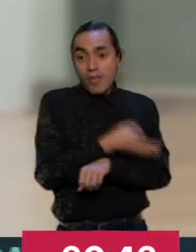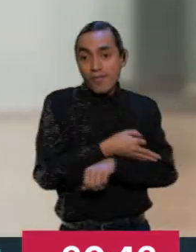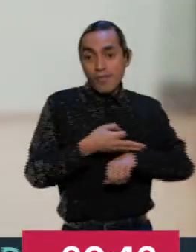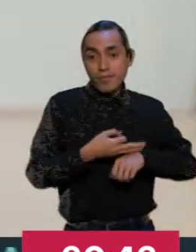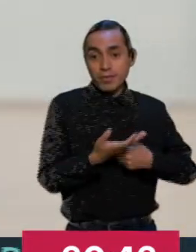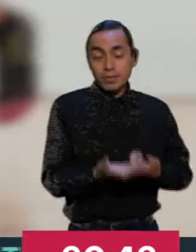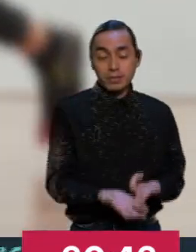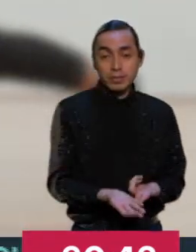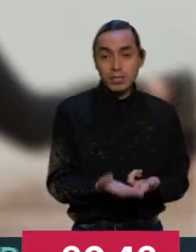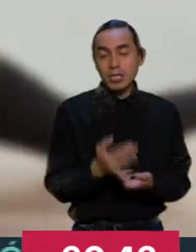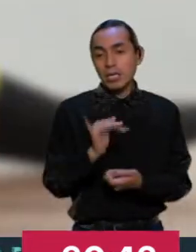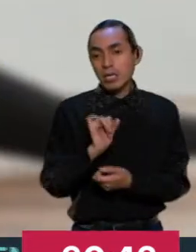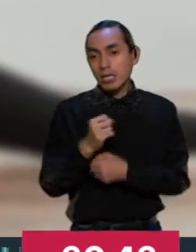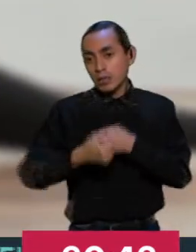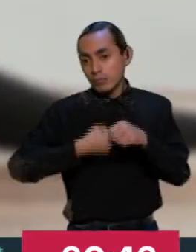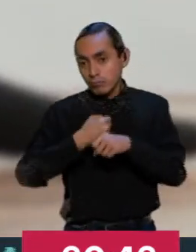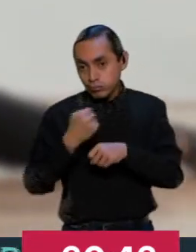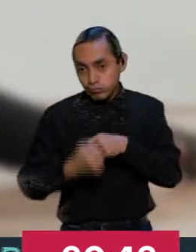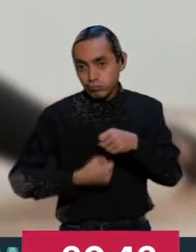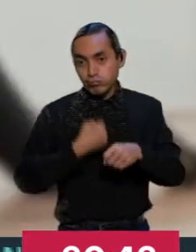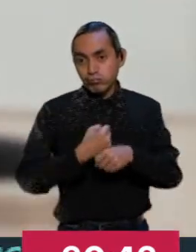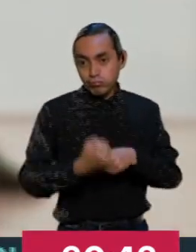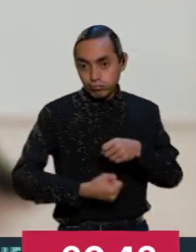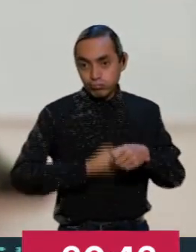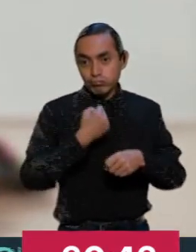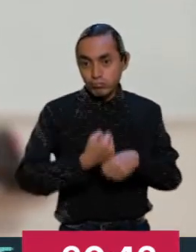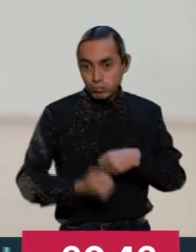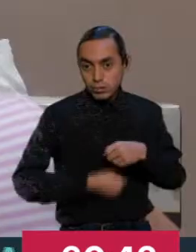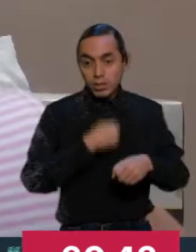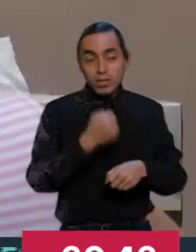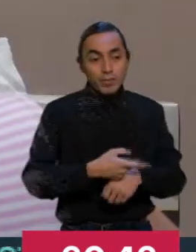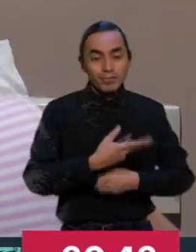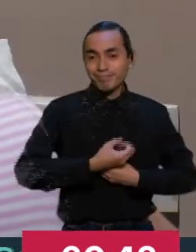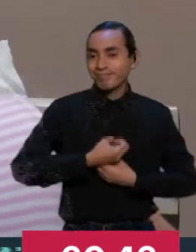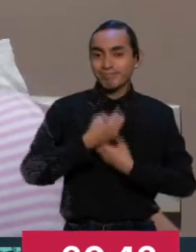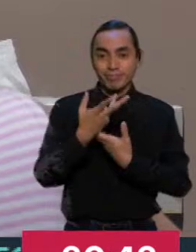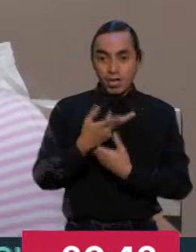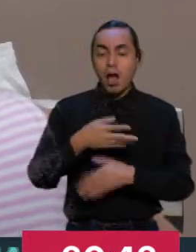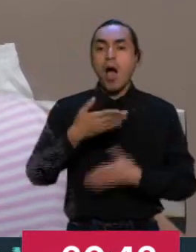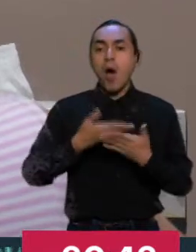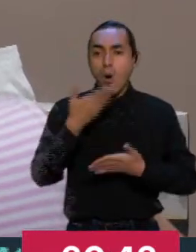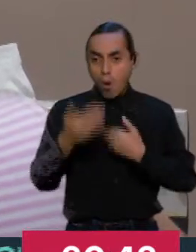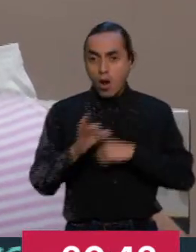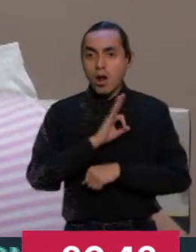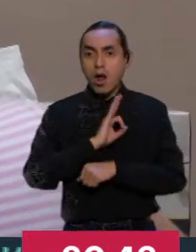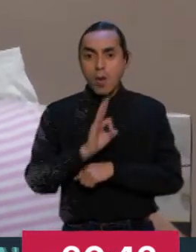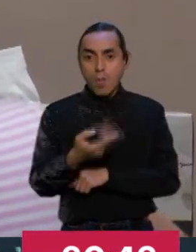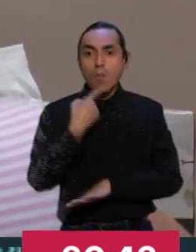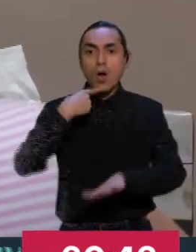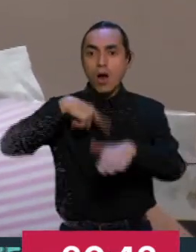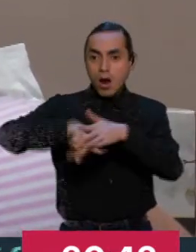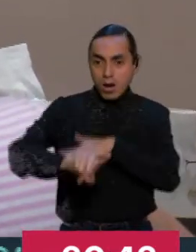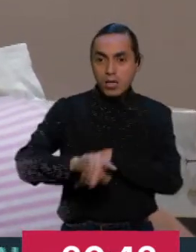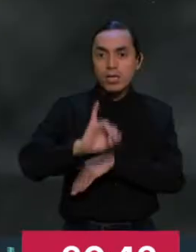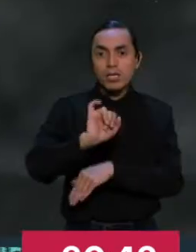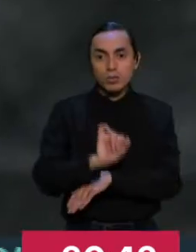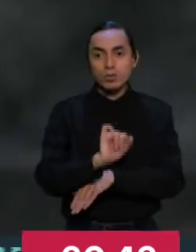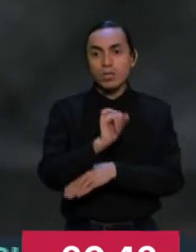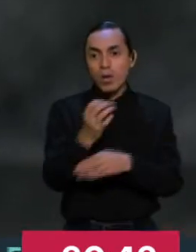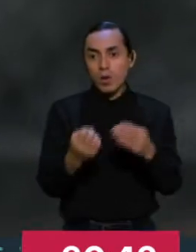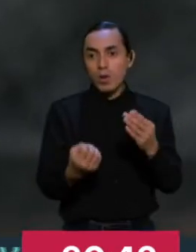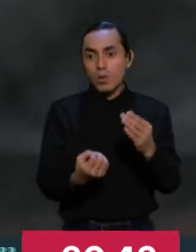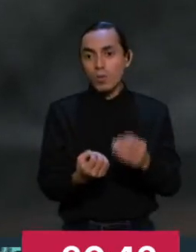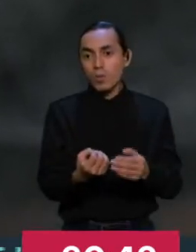ha sucedido por décadas, por siglos, pero no se hablaba. Ahora se puede denunciar. Acaba de haber una muy buena noticia en la Suprema